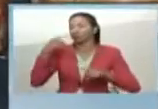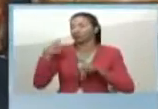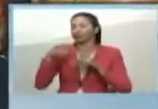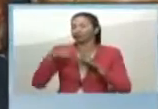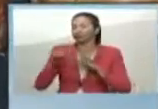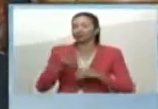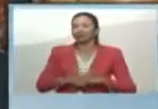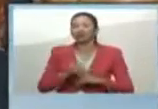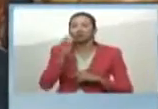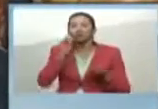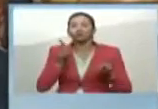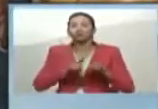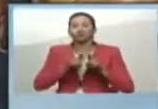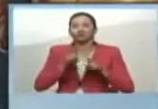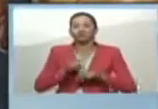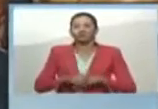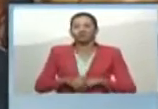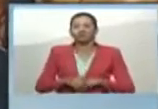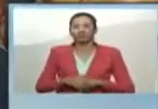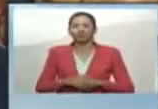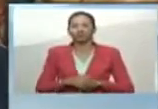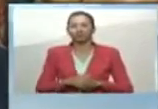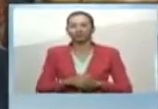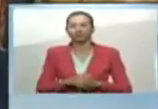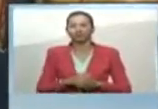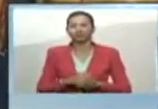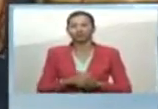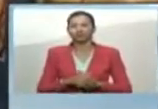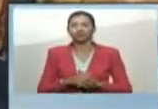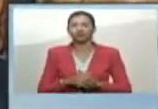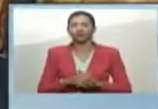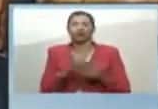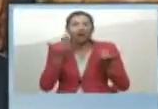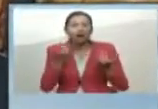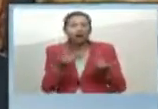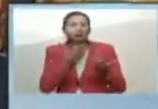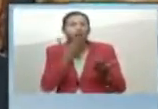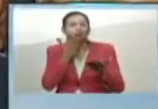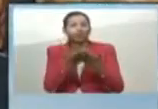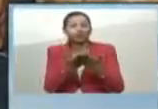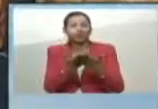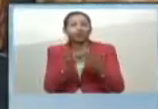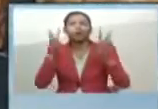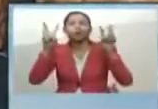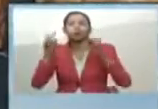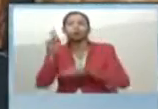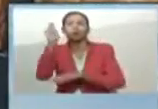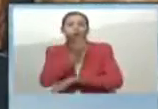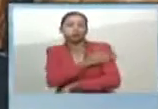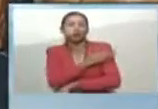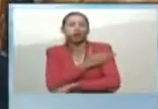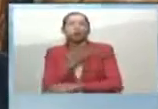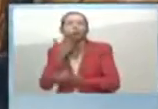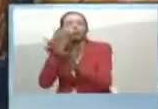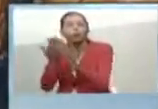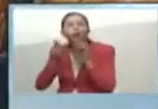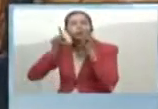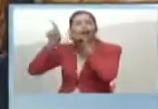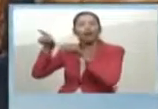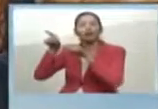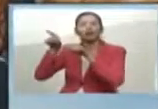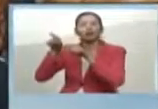hombre igual. Entonces, ¿cómo es eso que se está proponiendo eliminar una ley como esa? Eso rompería el principio